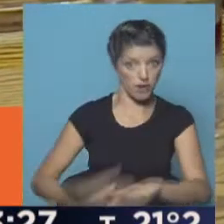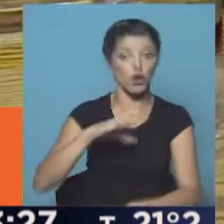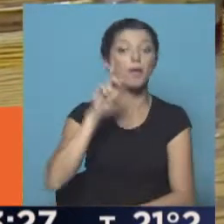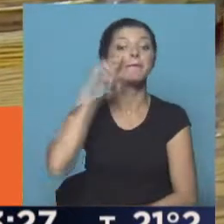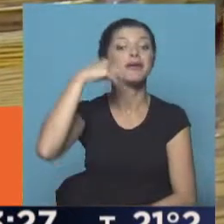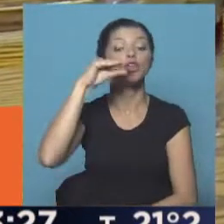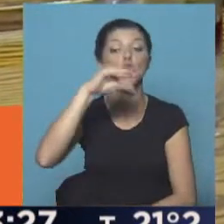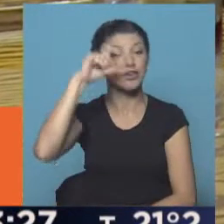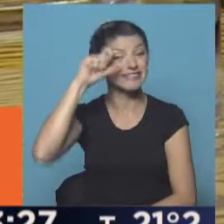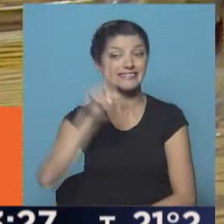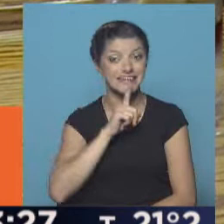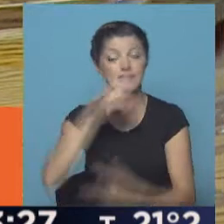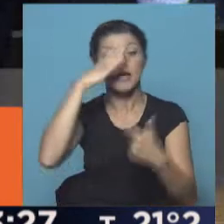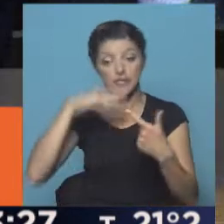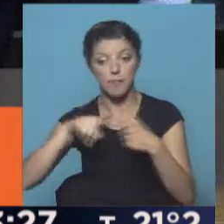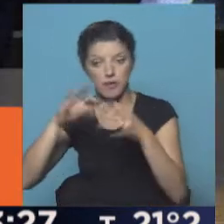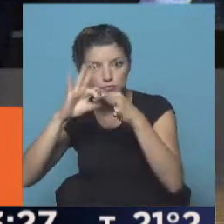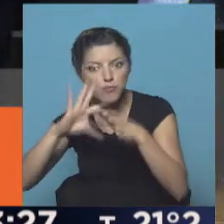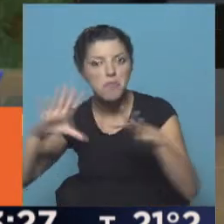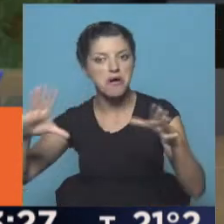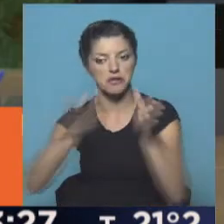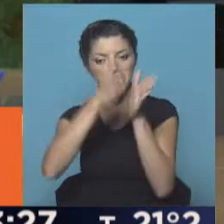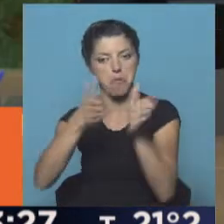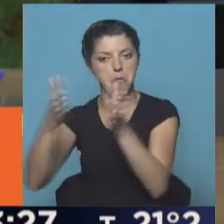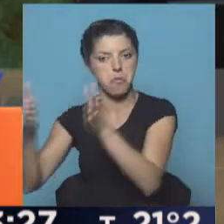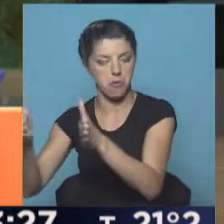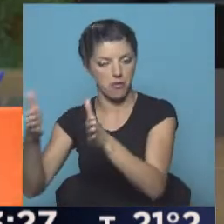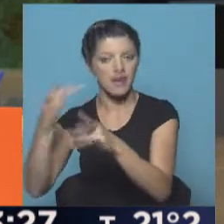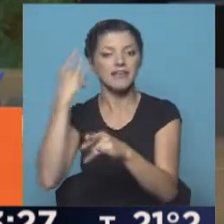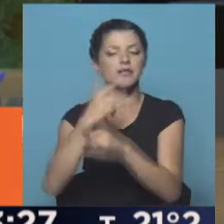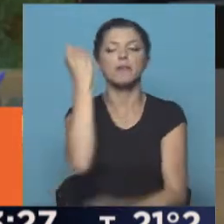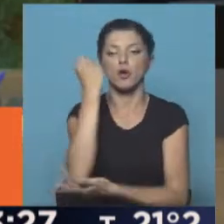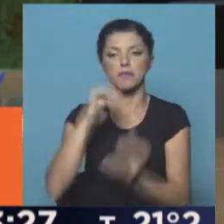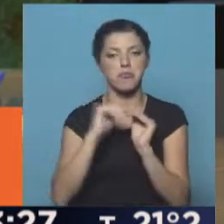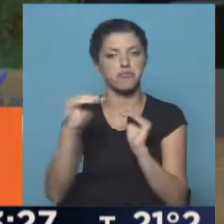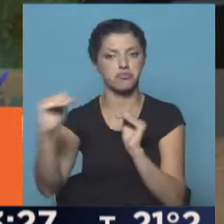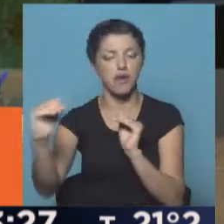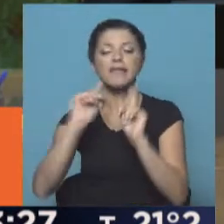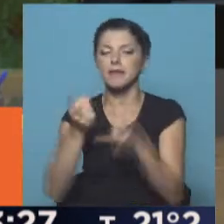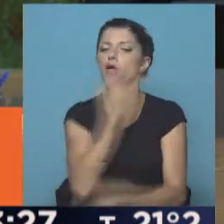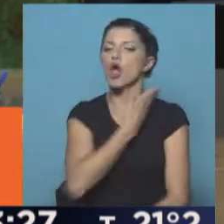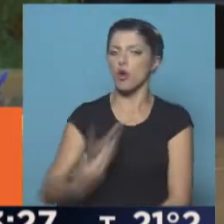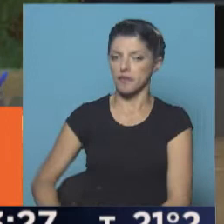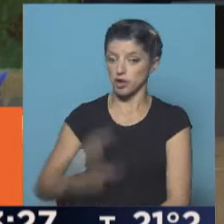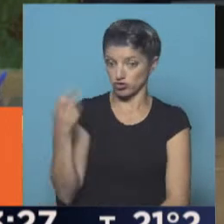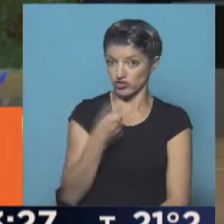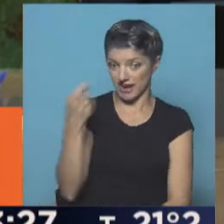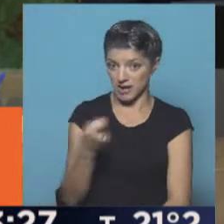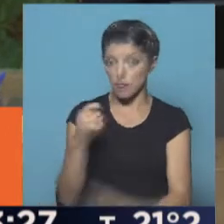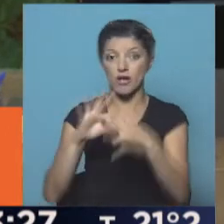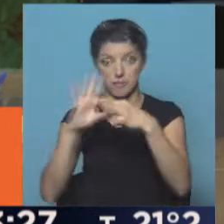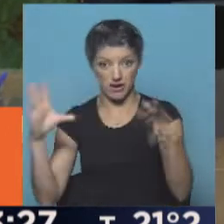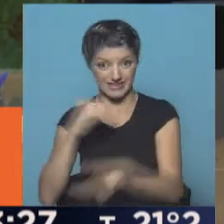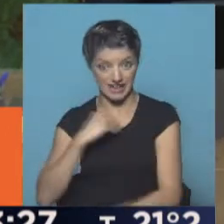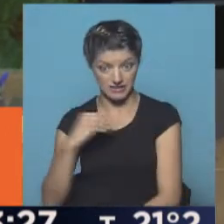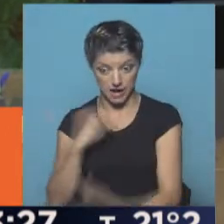salida bastante ordenada hacia la democracia con continuidad en el plano económico, inclusive con gobiernos del socialismo y la democracia cristiana.